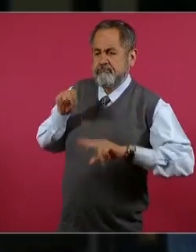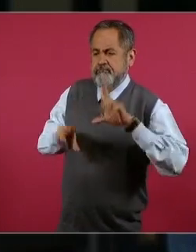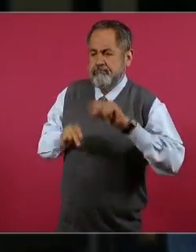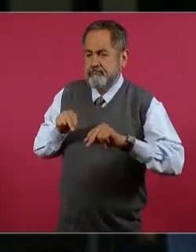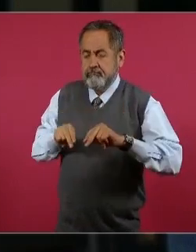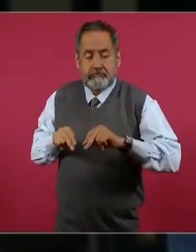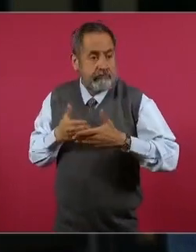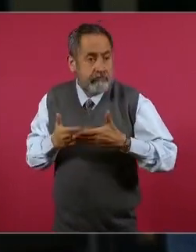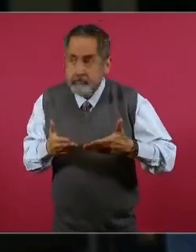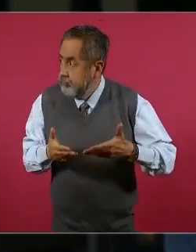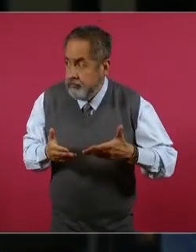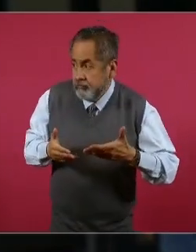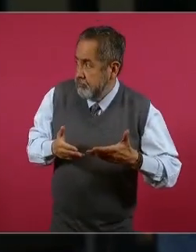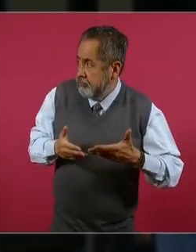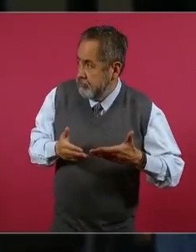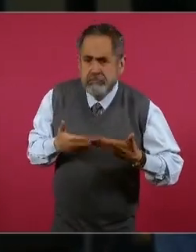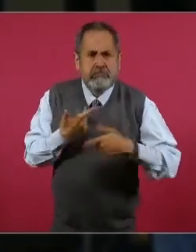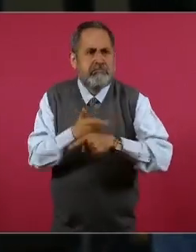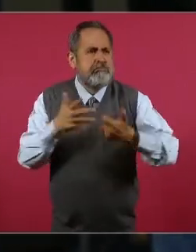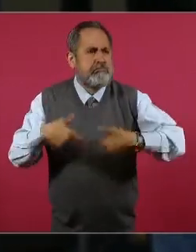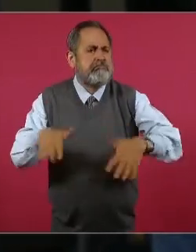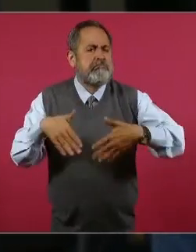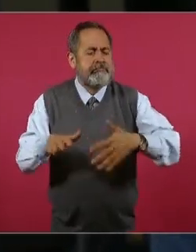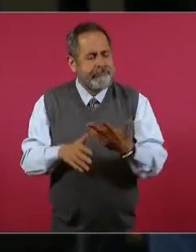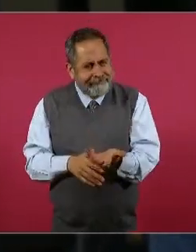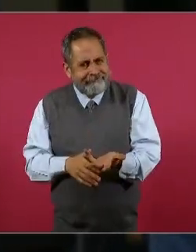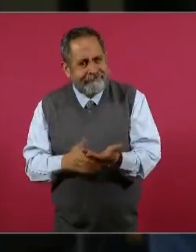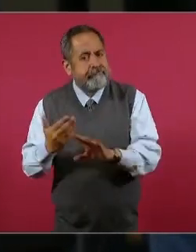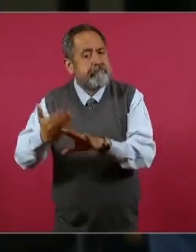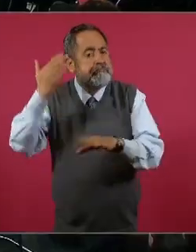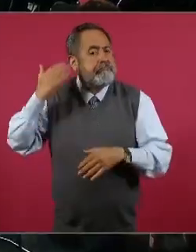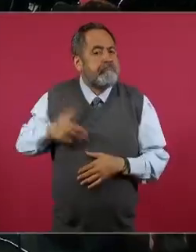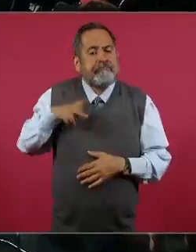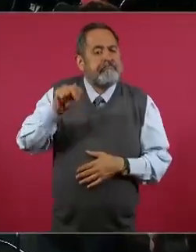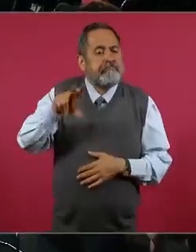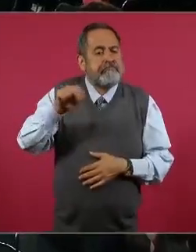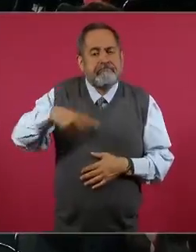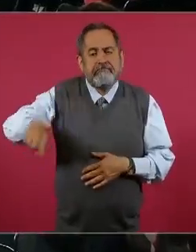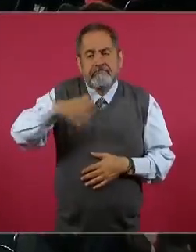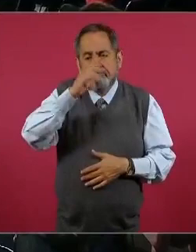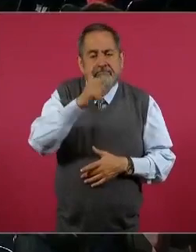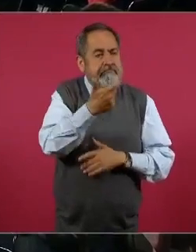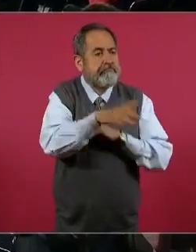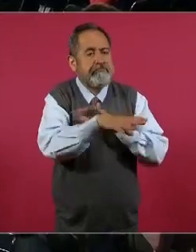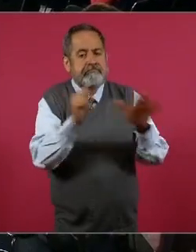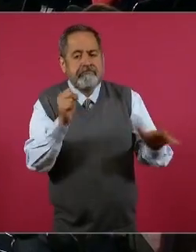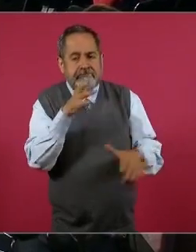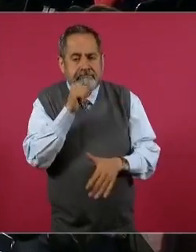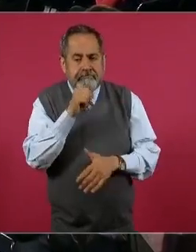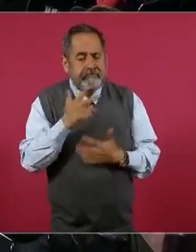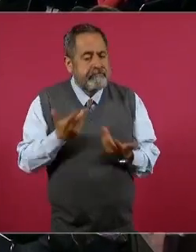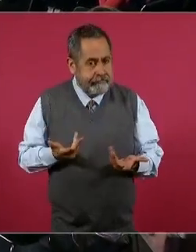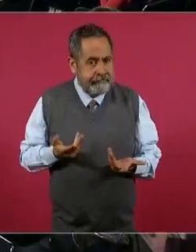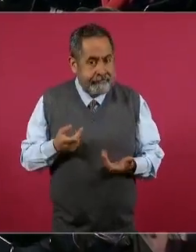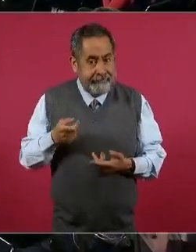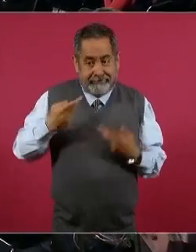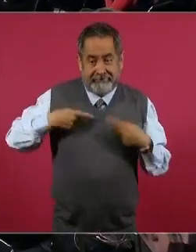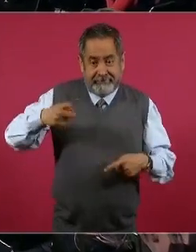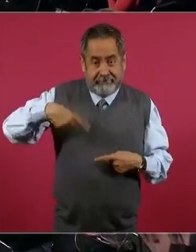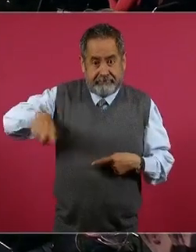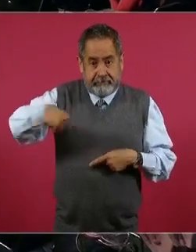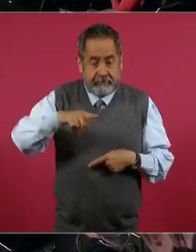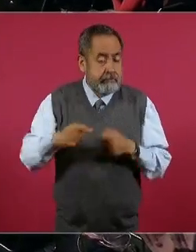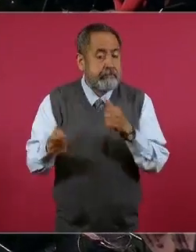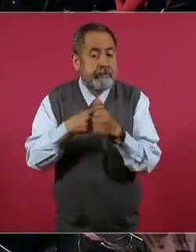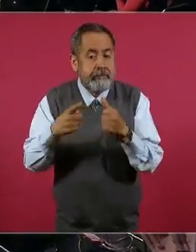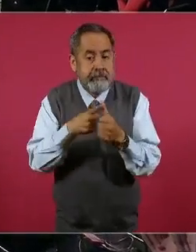varios candados para que algún trabajador del Poder Judicial pudiera retirar estos fondos. Uno de ellos es que el trabajador ya no